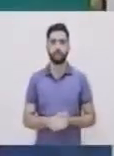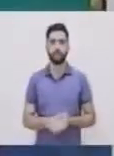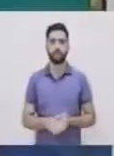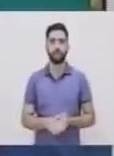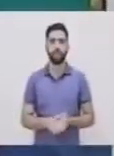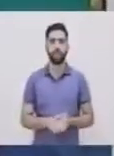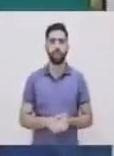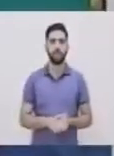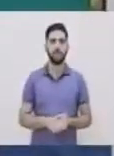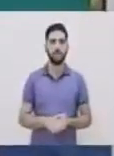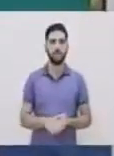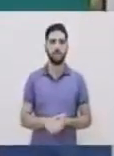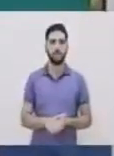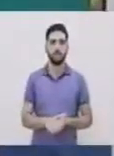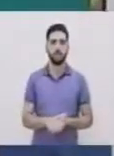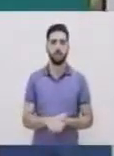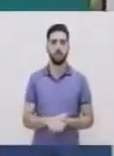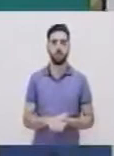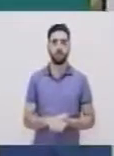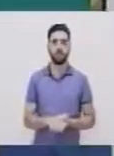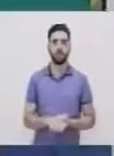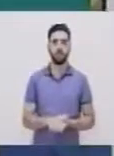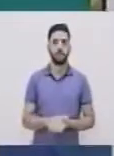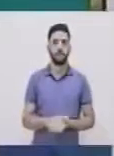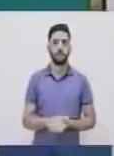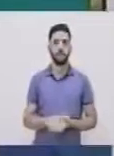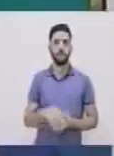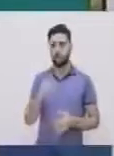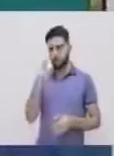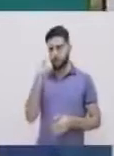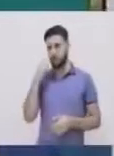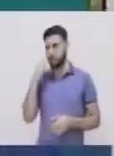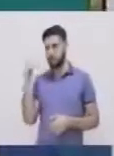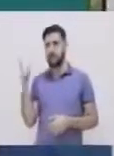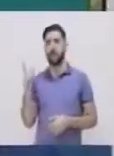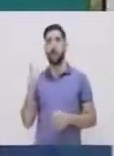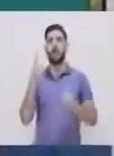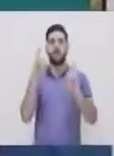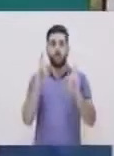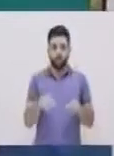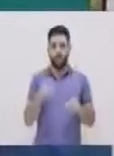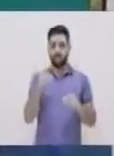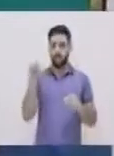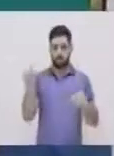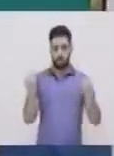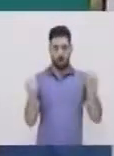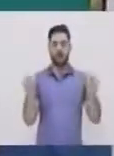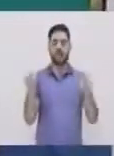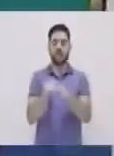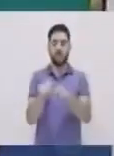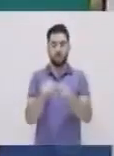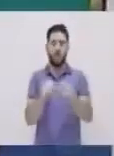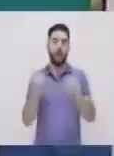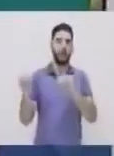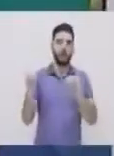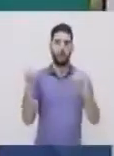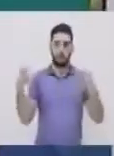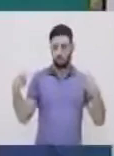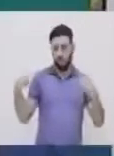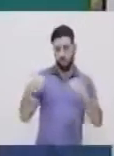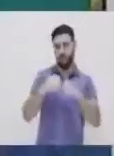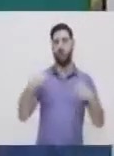de la cantidad de movimiento, dice que toda la energía tiene que ser igual antes y después del